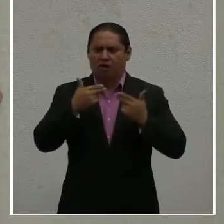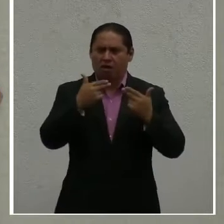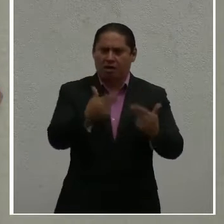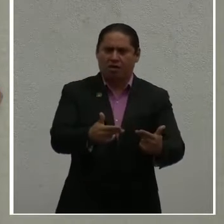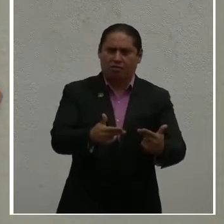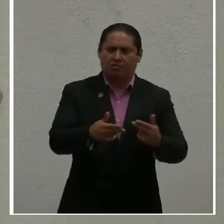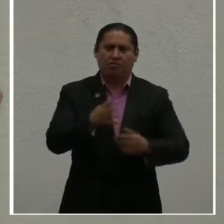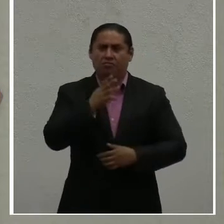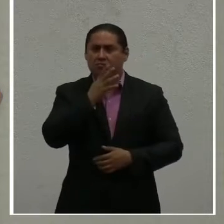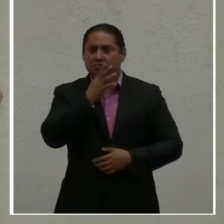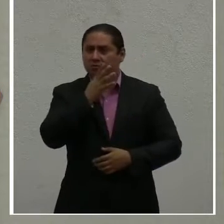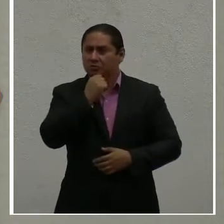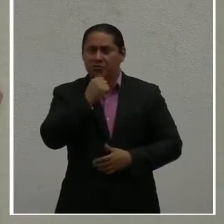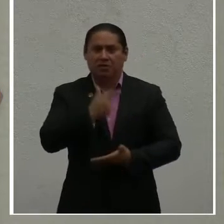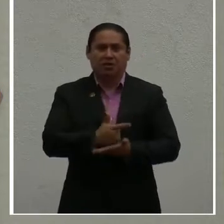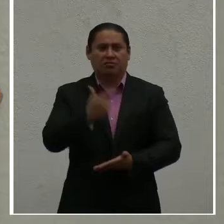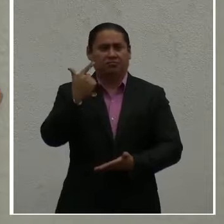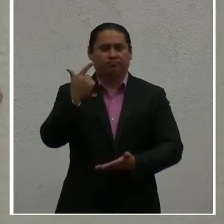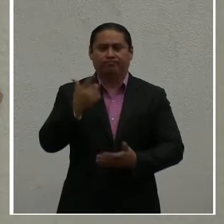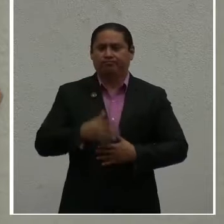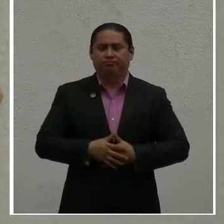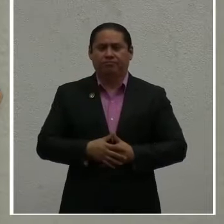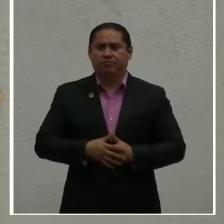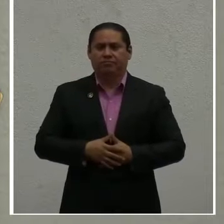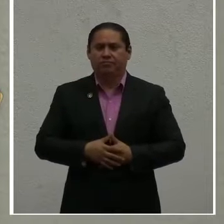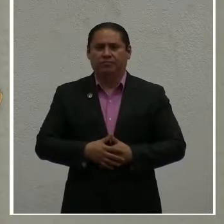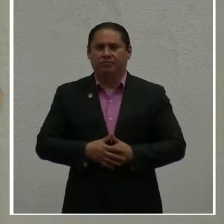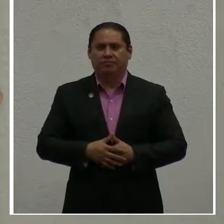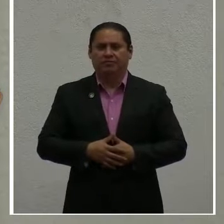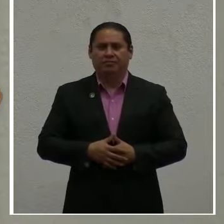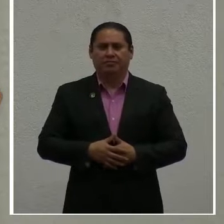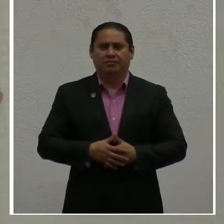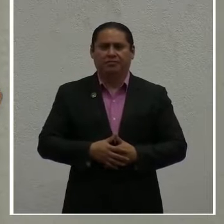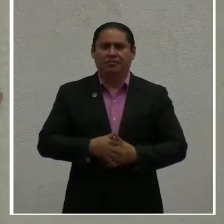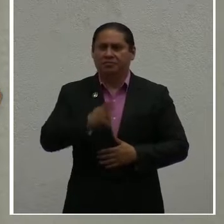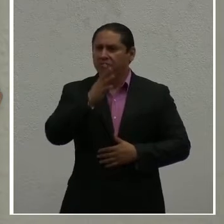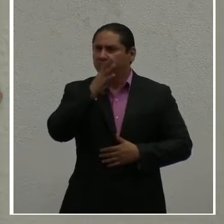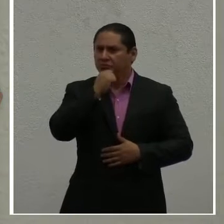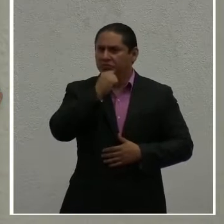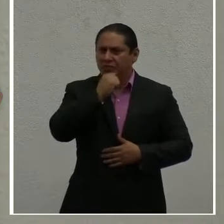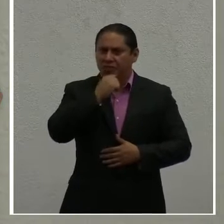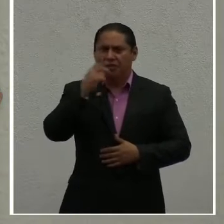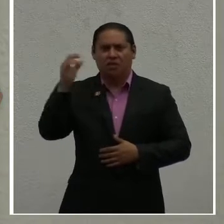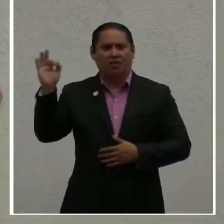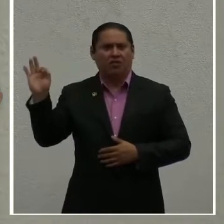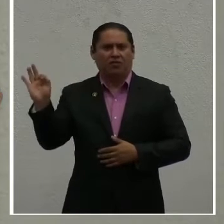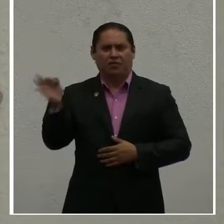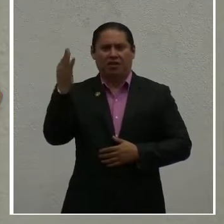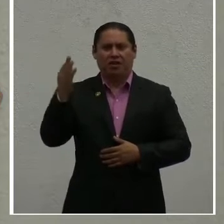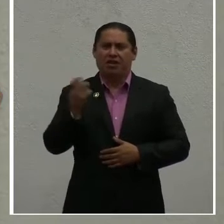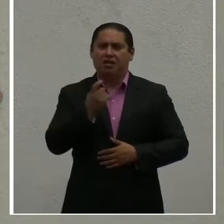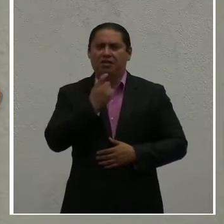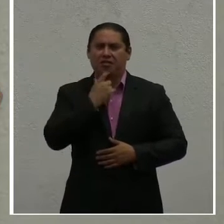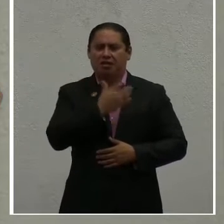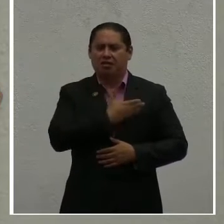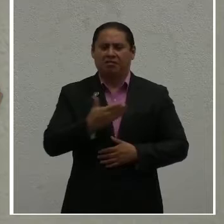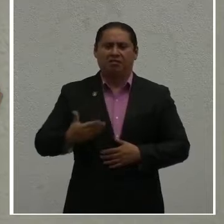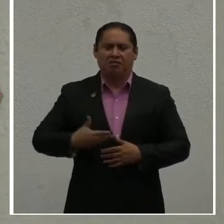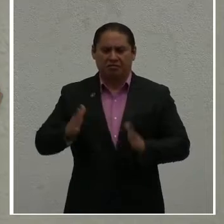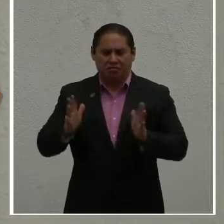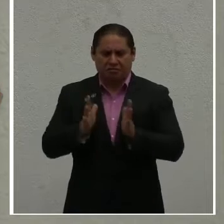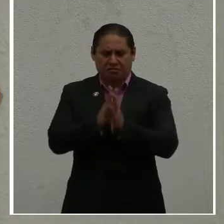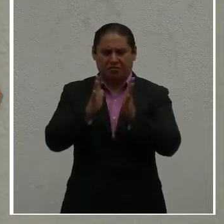no se puede gravar. No es posible que a nivel federal nuestro presidente de la República está luchando por